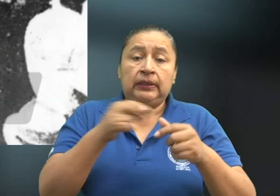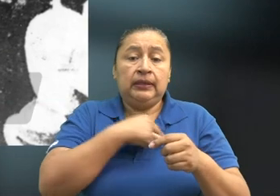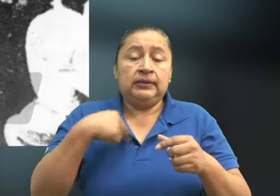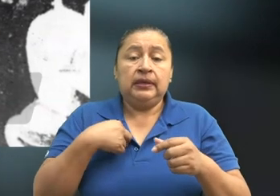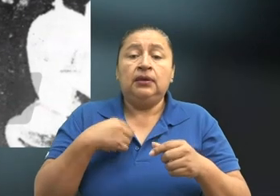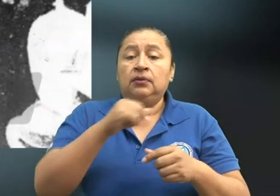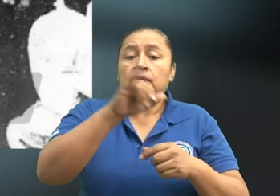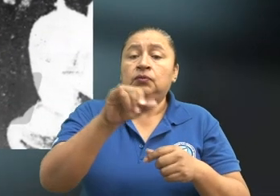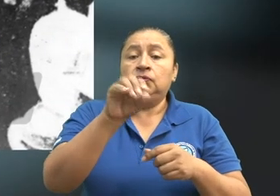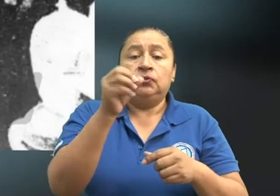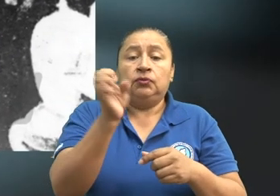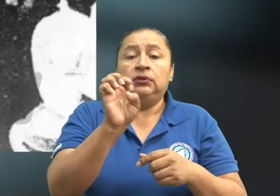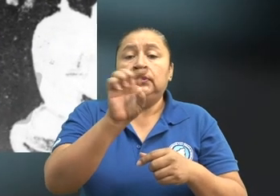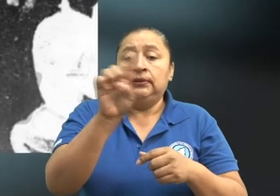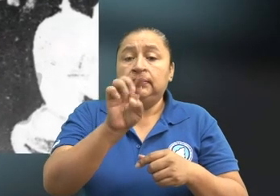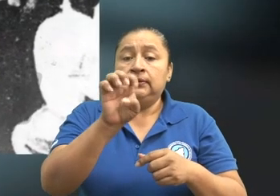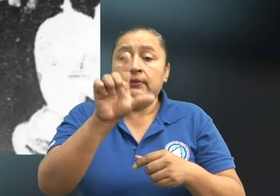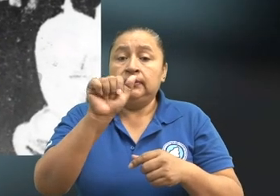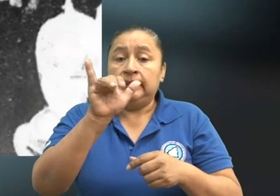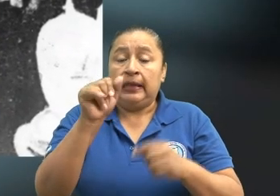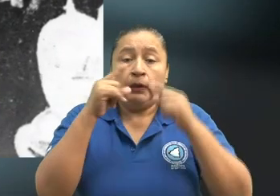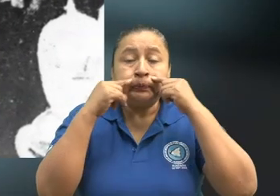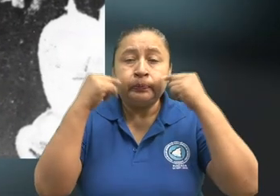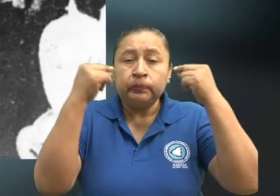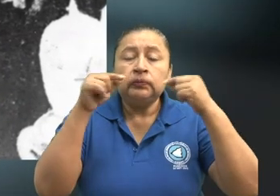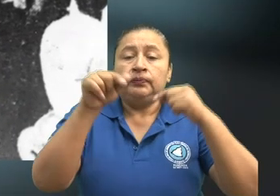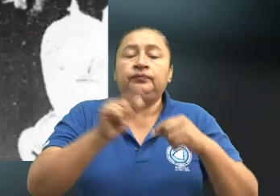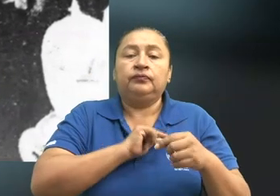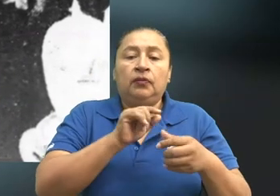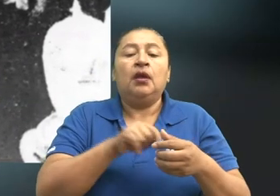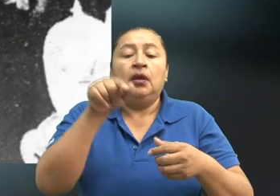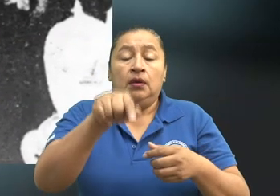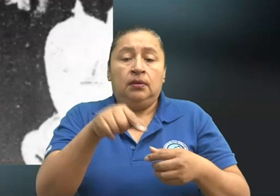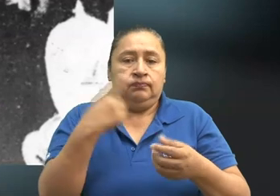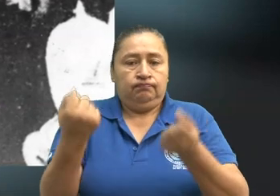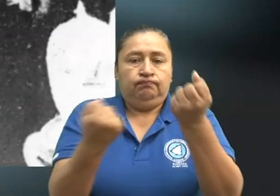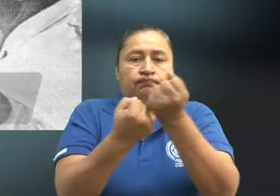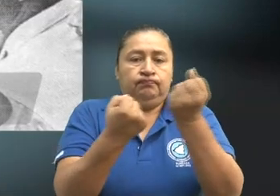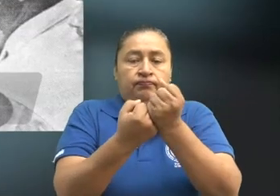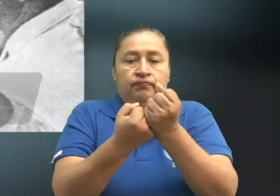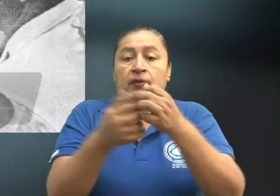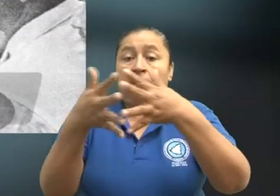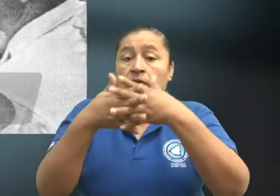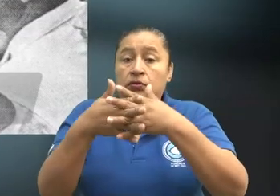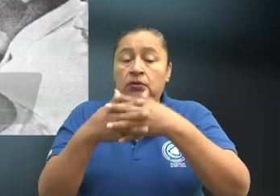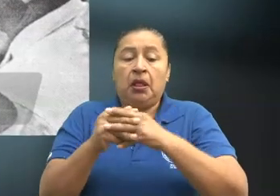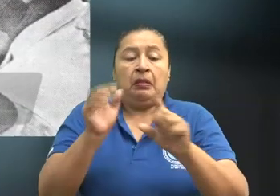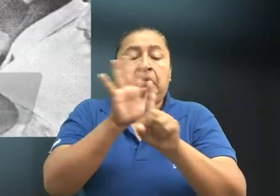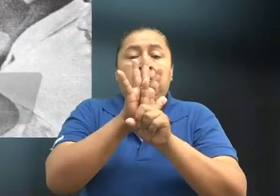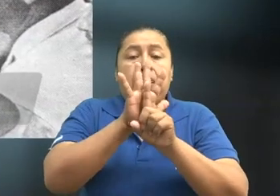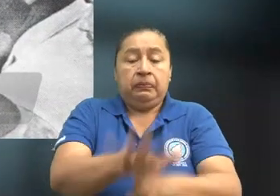Zelaya, que lo organizan los conservadores, precisamente, apoyado por los norteamericanos, y derroca un gobierno nacionalista,